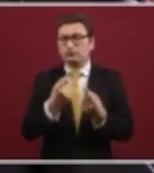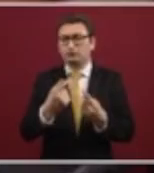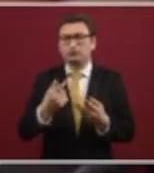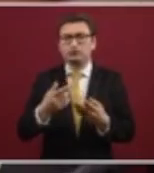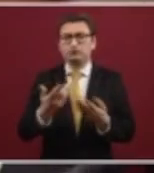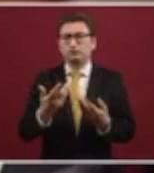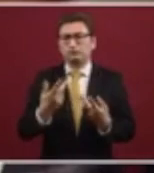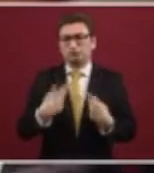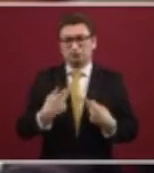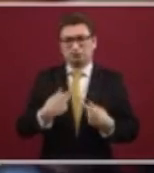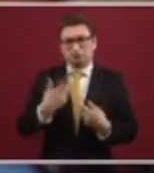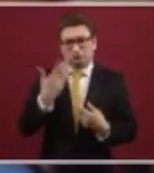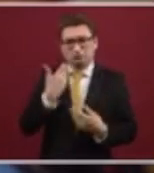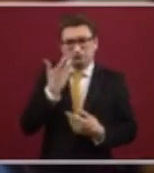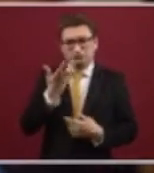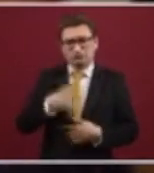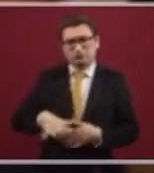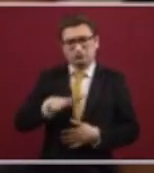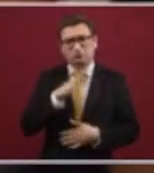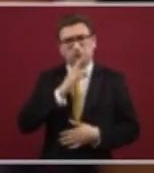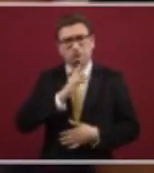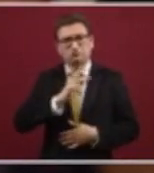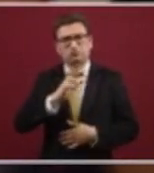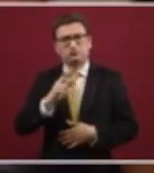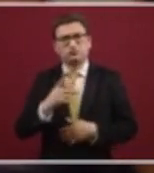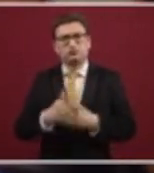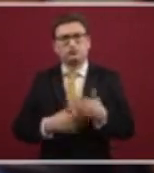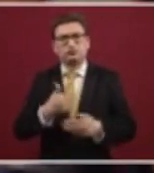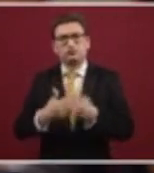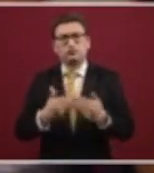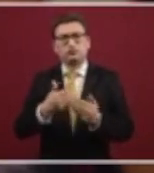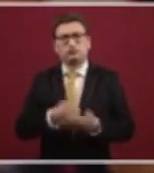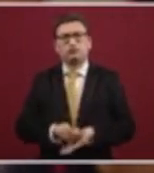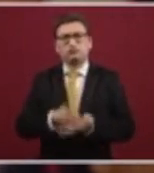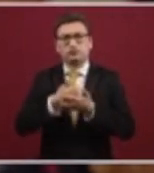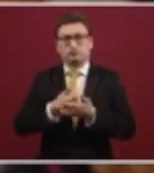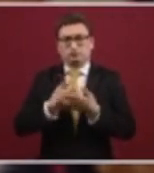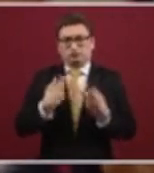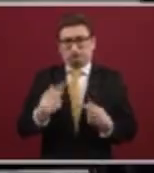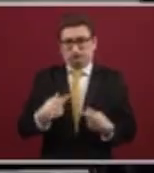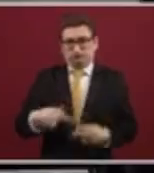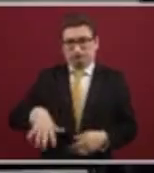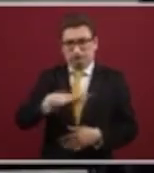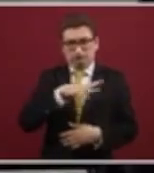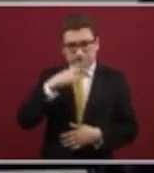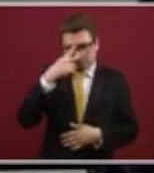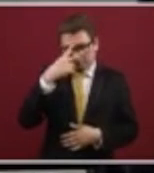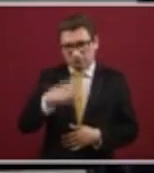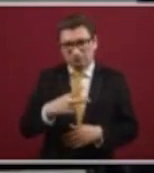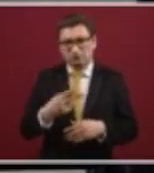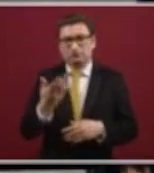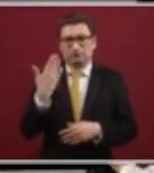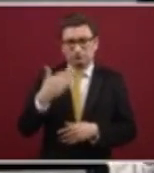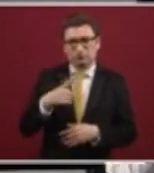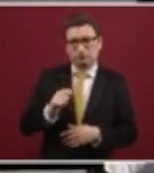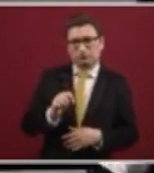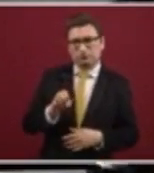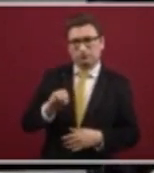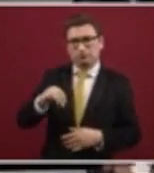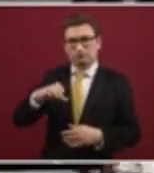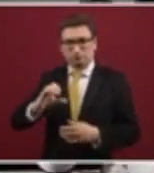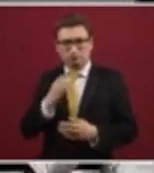que mejore el crecimiento y el bolsillo de los mexicanos con el Tratado de Libre Comercio en su última